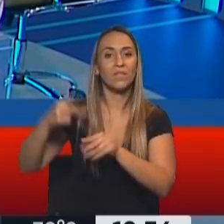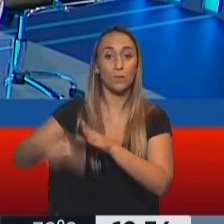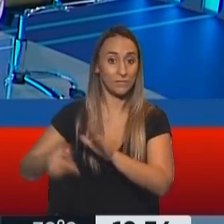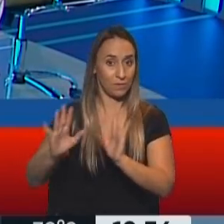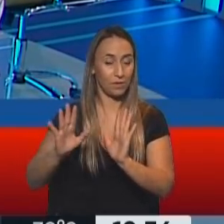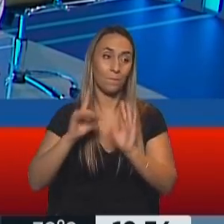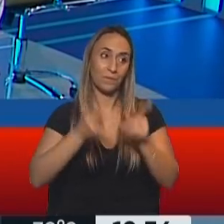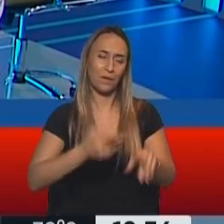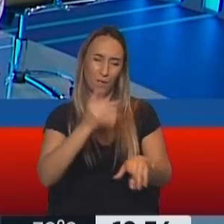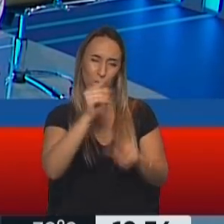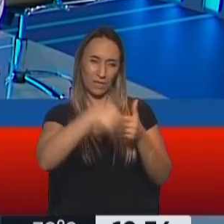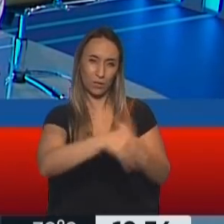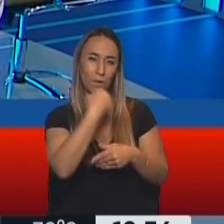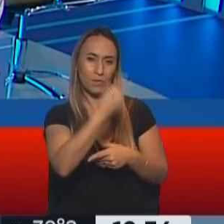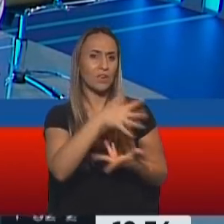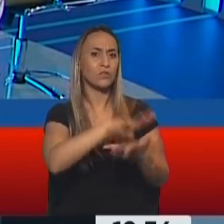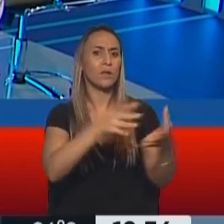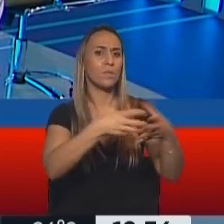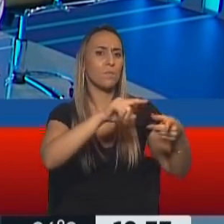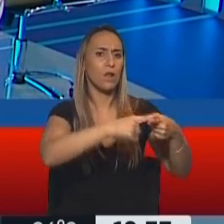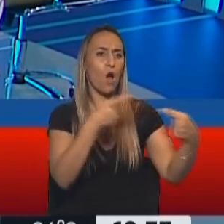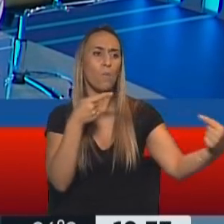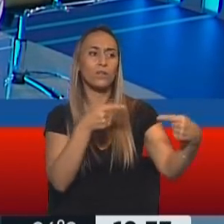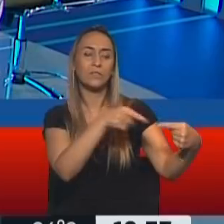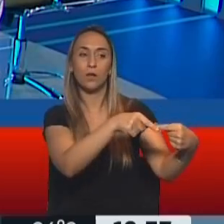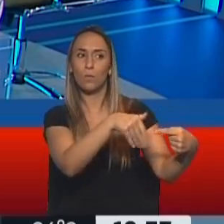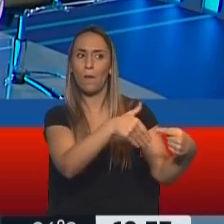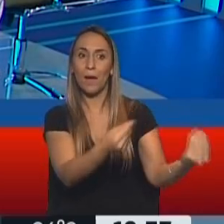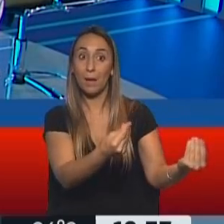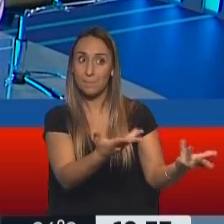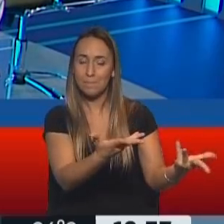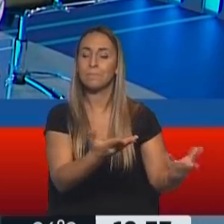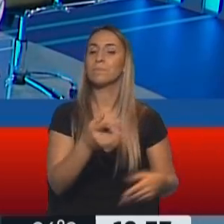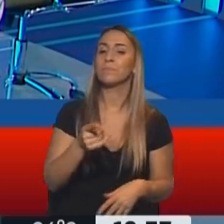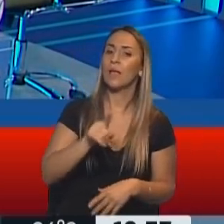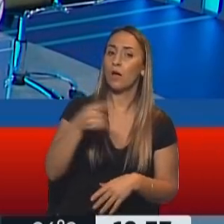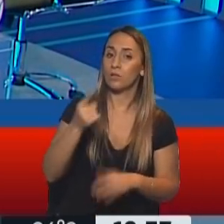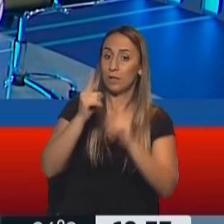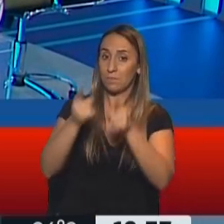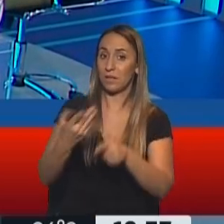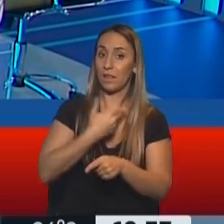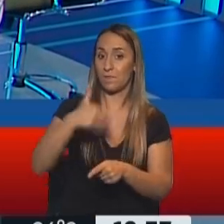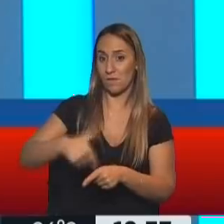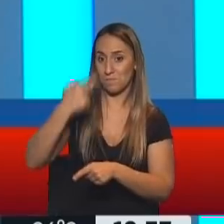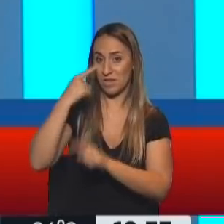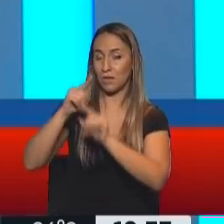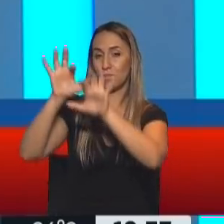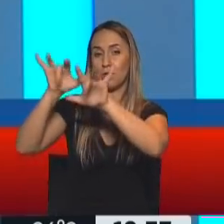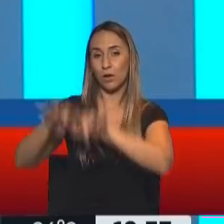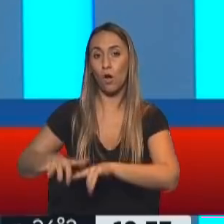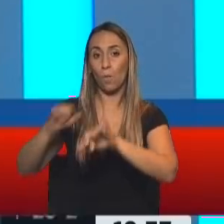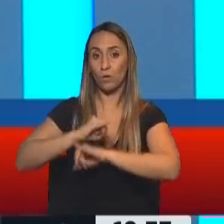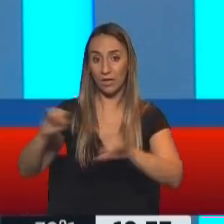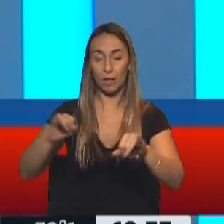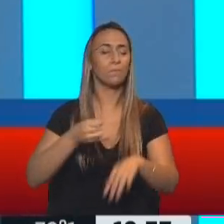también dentro del frente qué se espera, pero hay otro comunicado, NASA, que es el del fondo, el propio Fondo Monetario Internacional también emite un comunicado. Sí, Feli, el propio Fondo